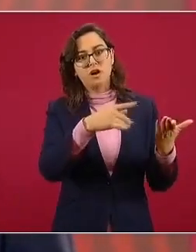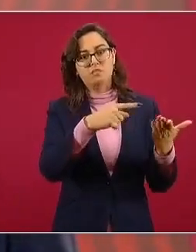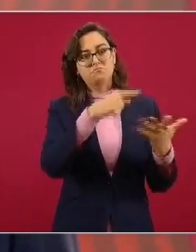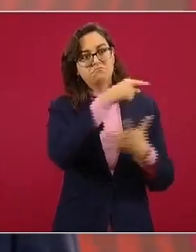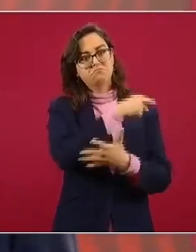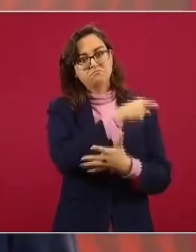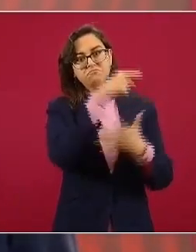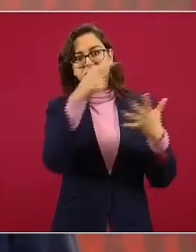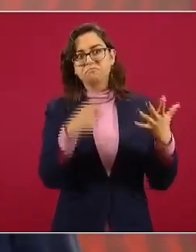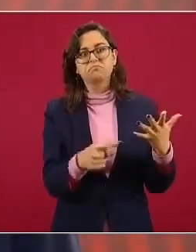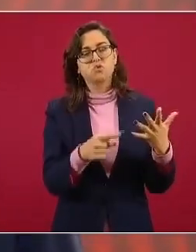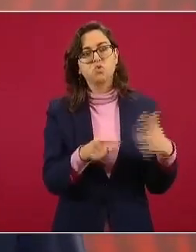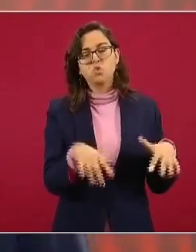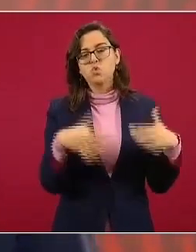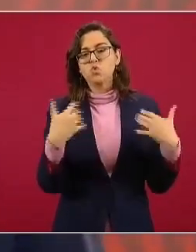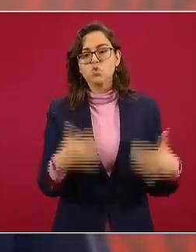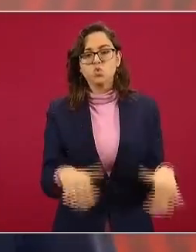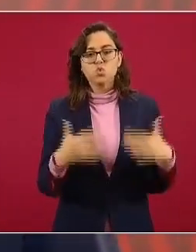lo